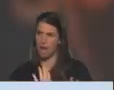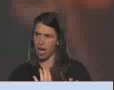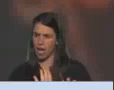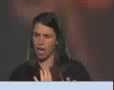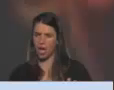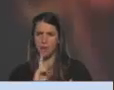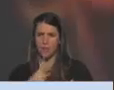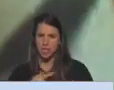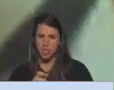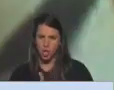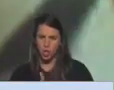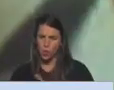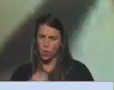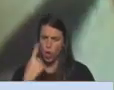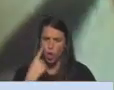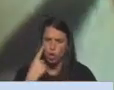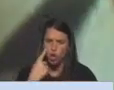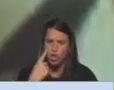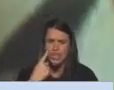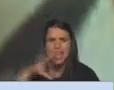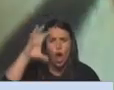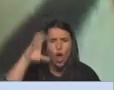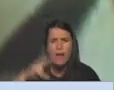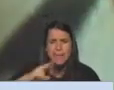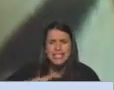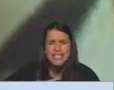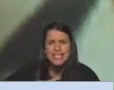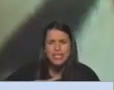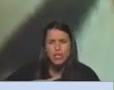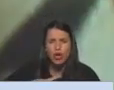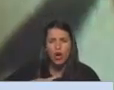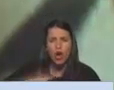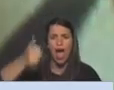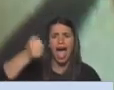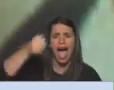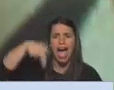¿Vos conocés, te acordás del apellido de Aníbal?